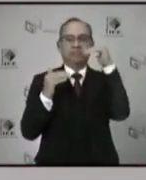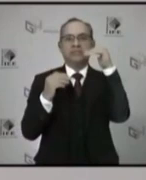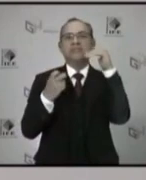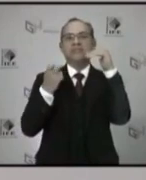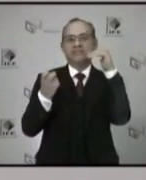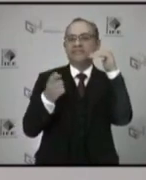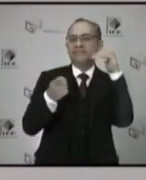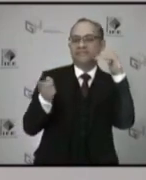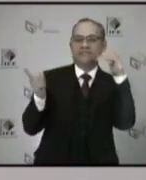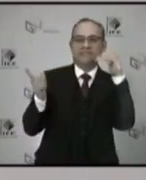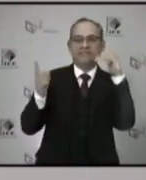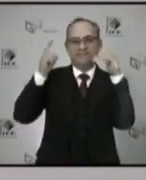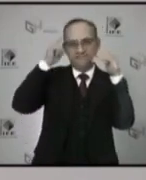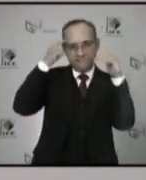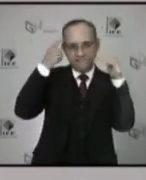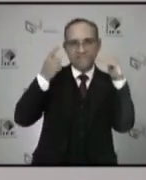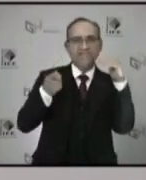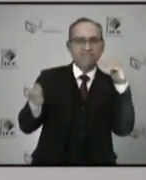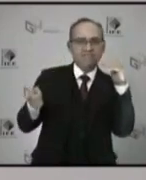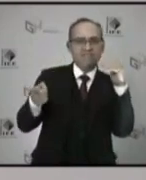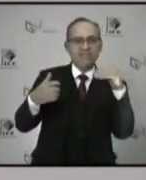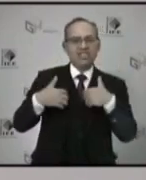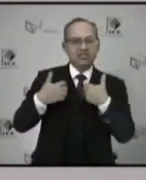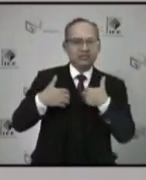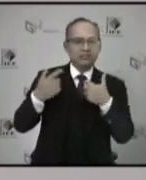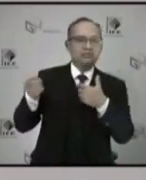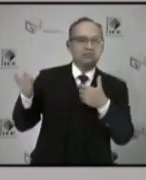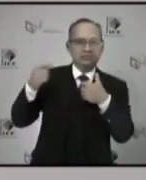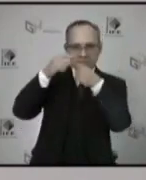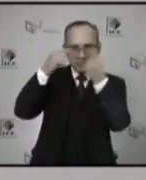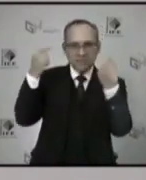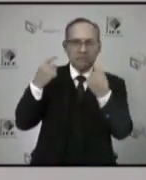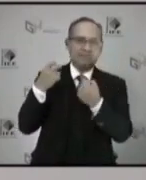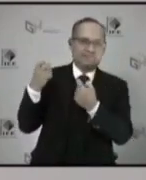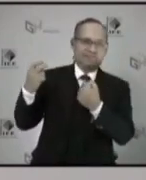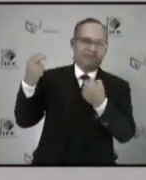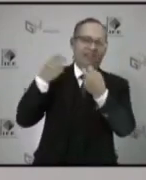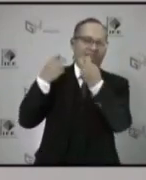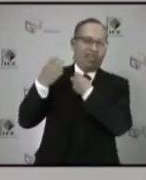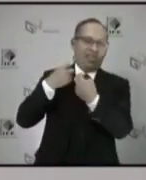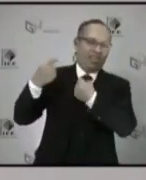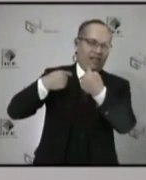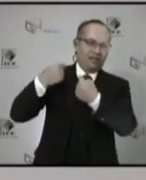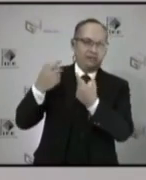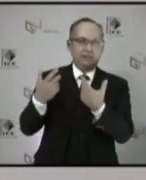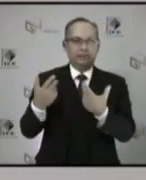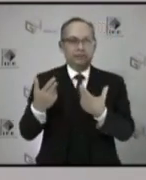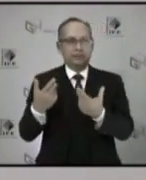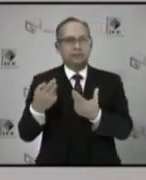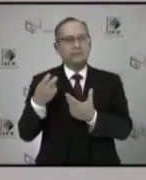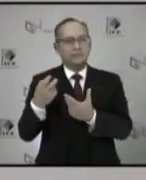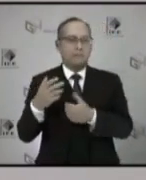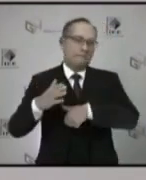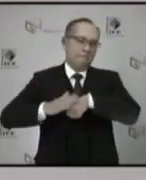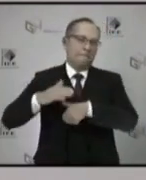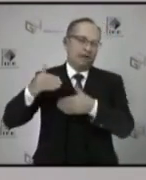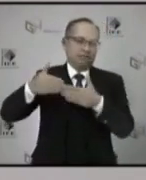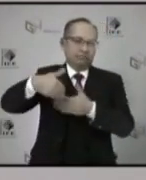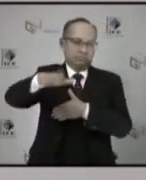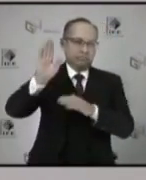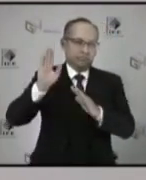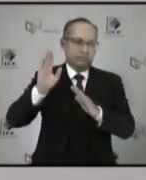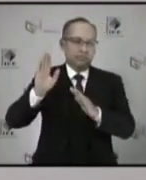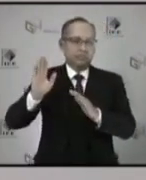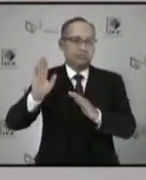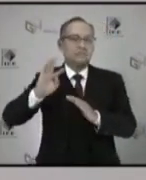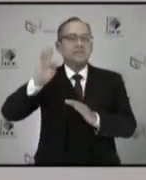fastidio, por eso esta serie de ataques. Y seguramente van a ser más, cuando haya alguna cuestión donde